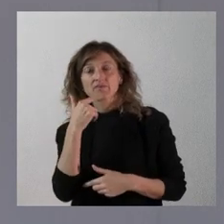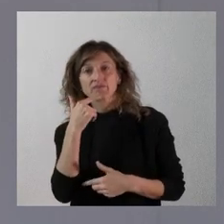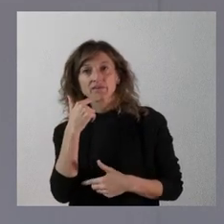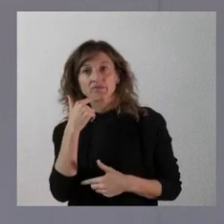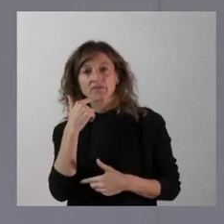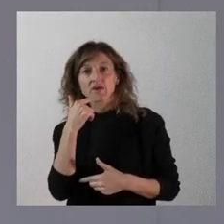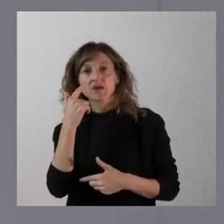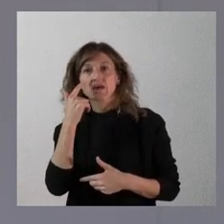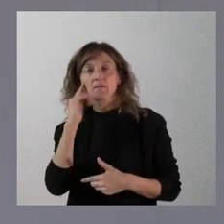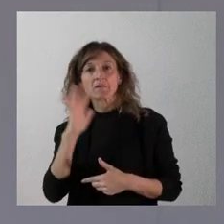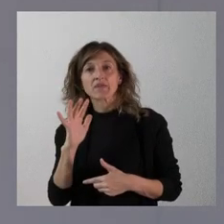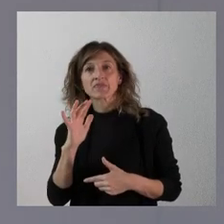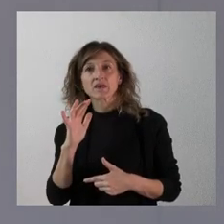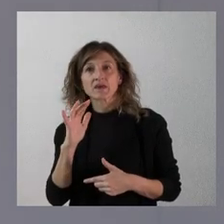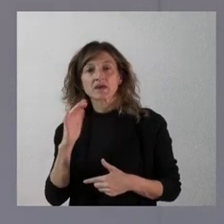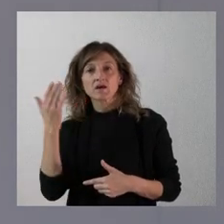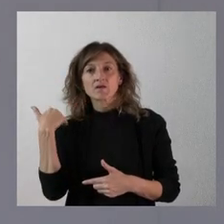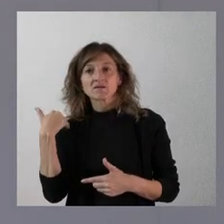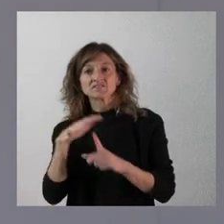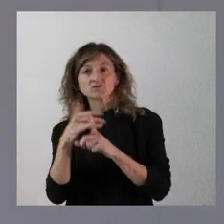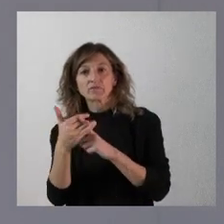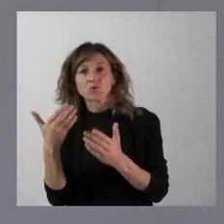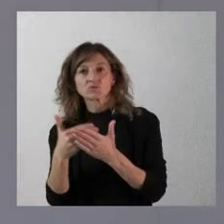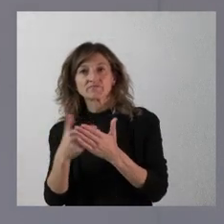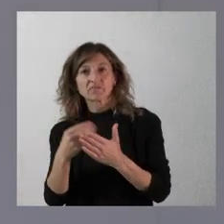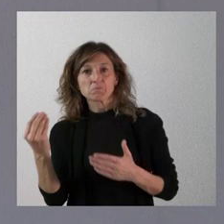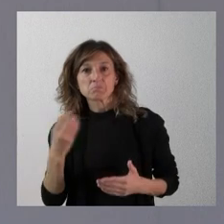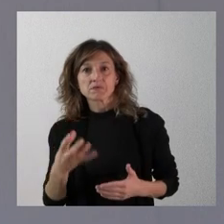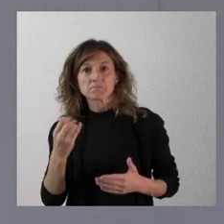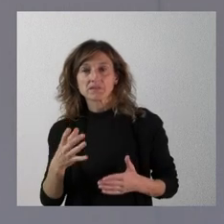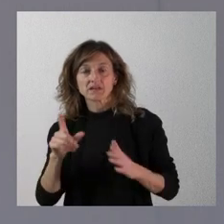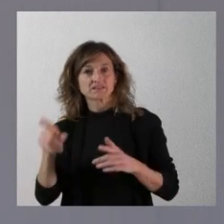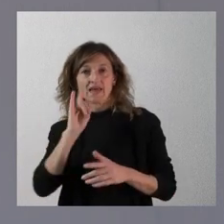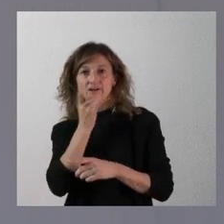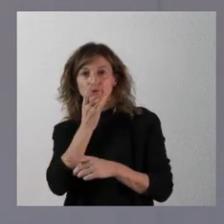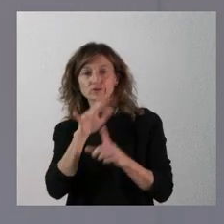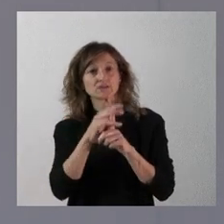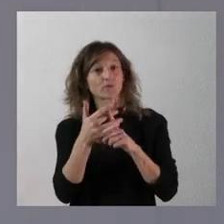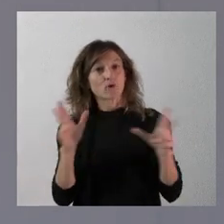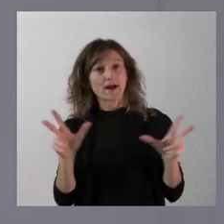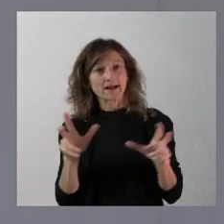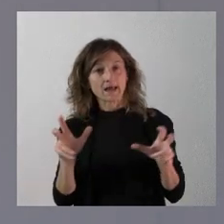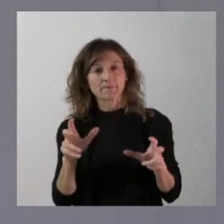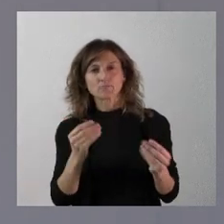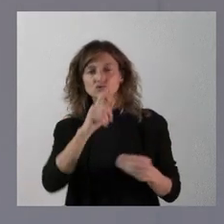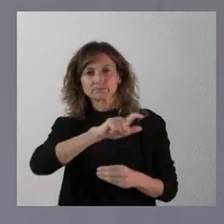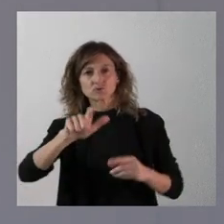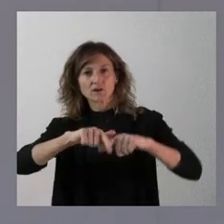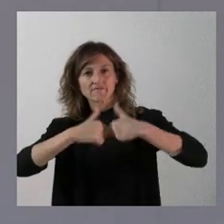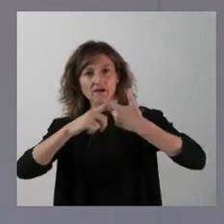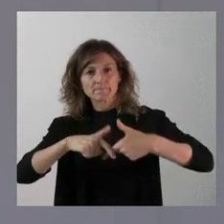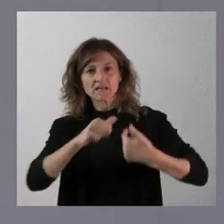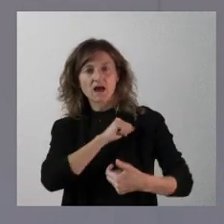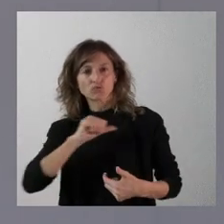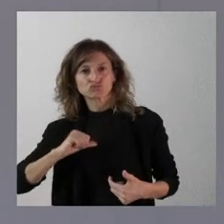minusvalorando en el pasado dulcificando la situación por la que estamos atravesando es una situación grave muchas personas muchas familias muchos